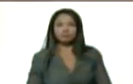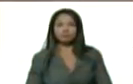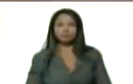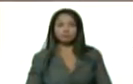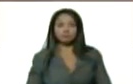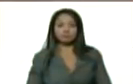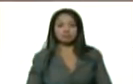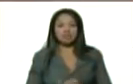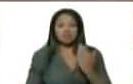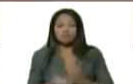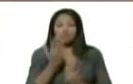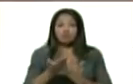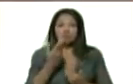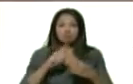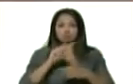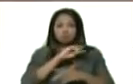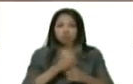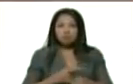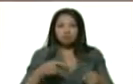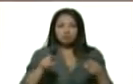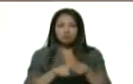Importante tener una poderosa